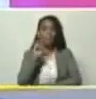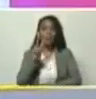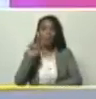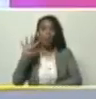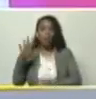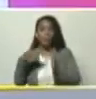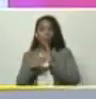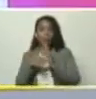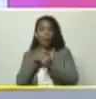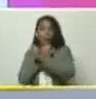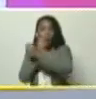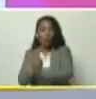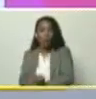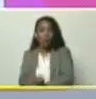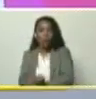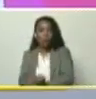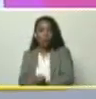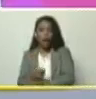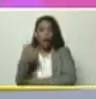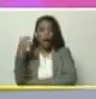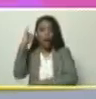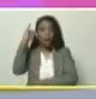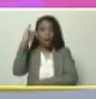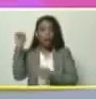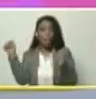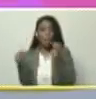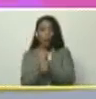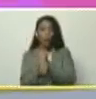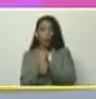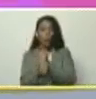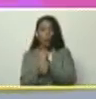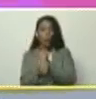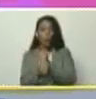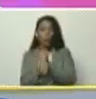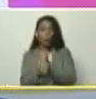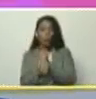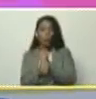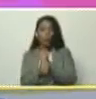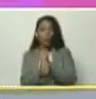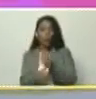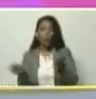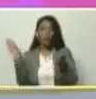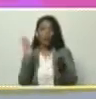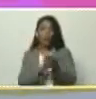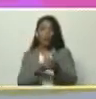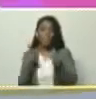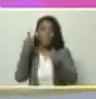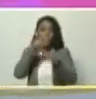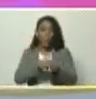324.000 que se graduaron, conseguimos que se volvieron a reinscribir